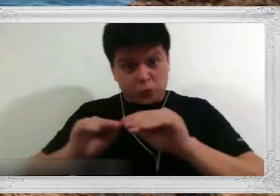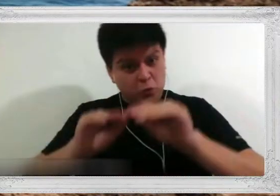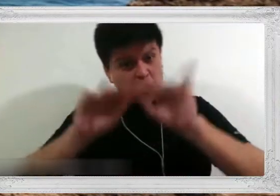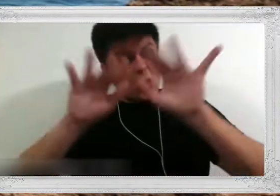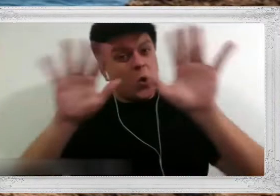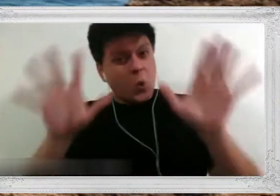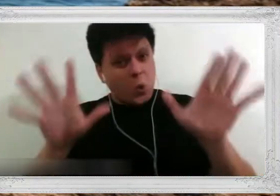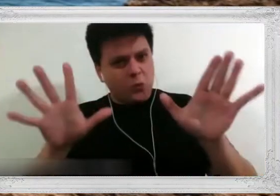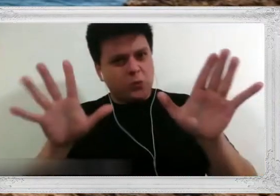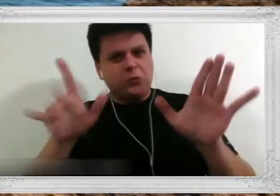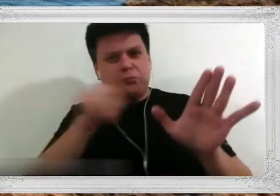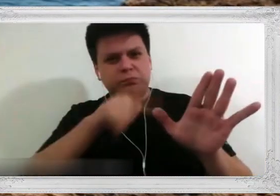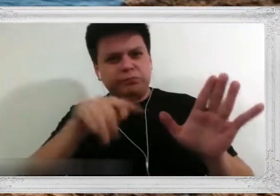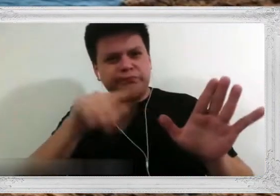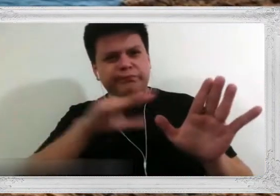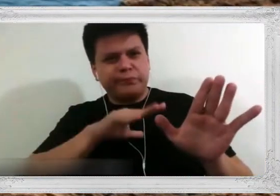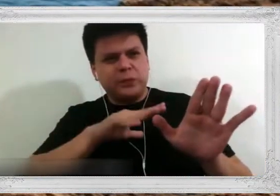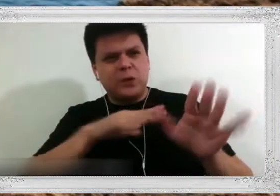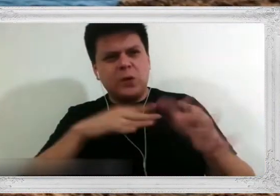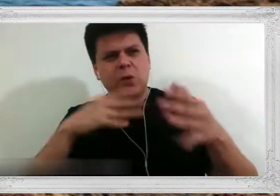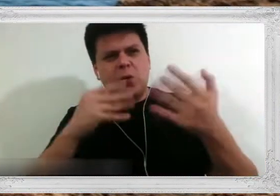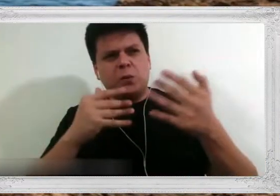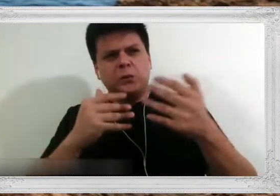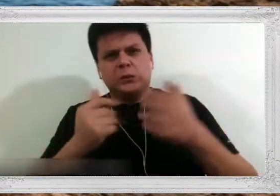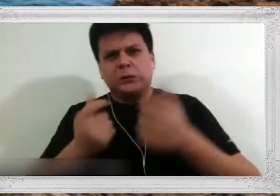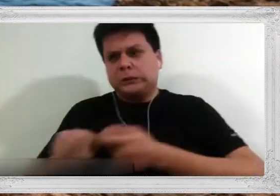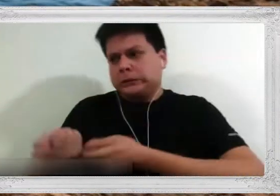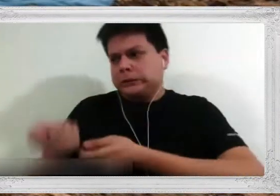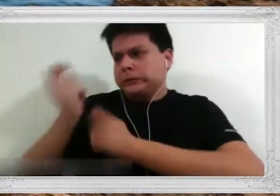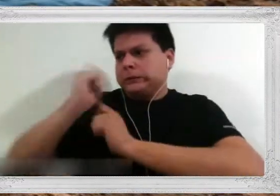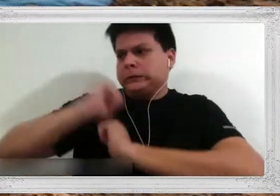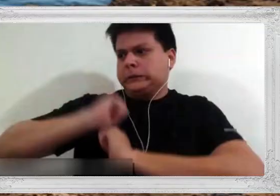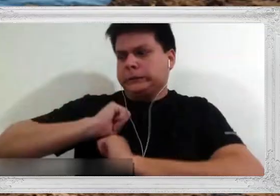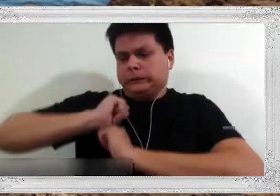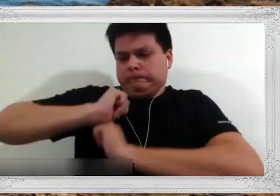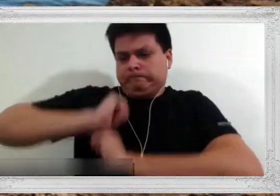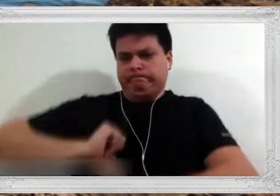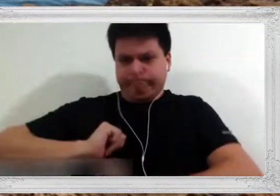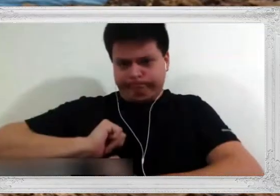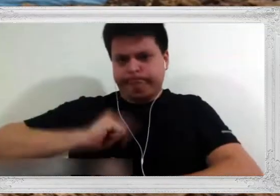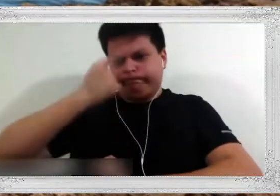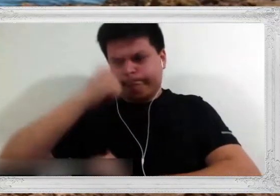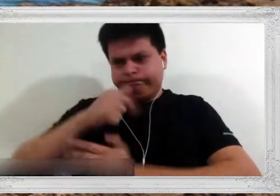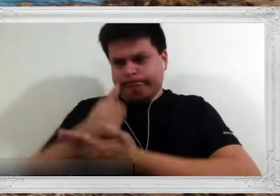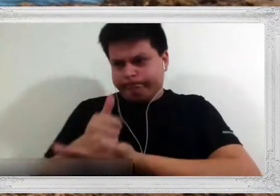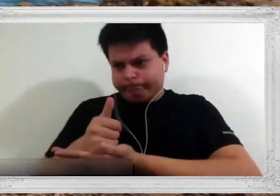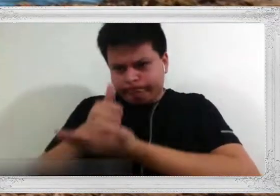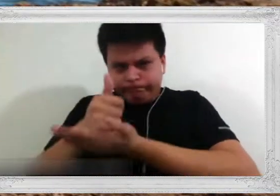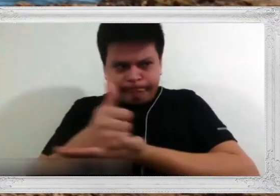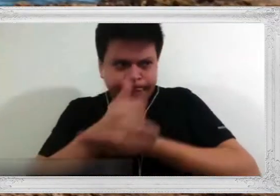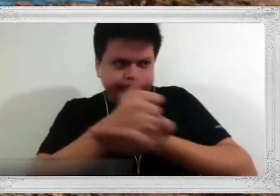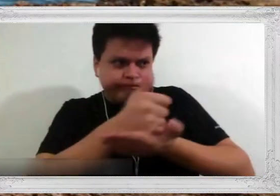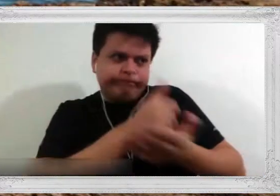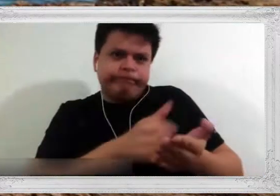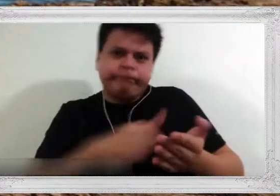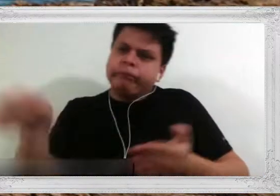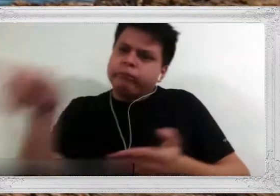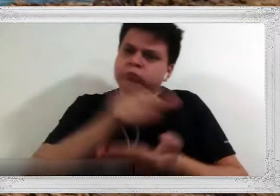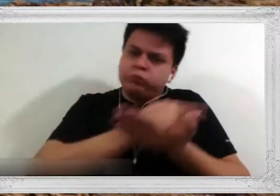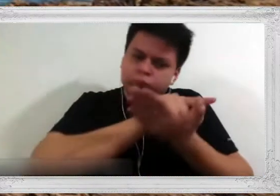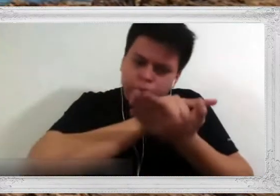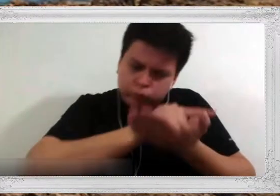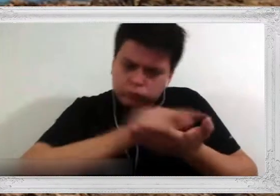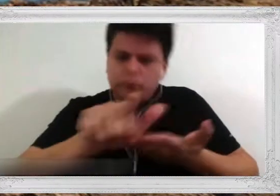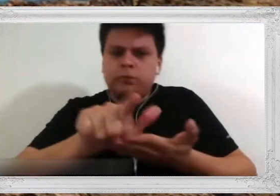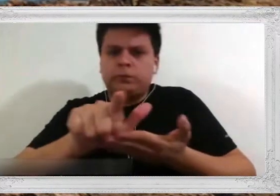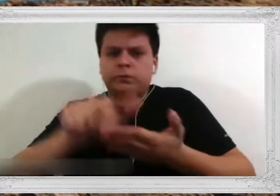multitud inmensa cargando con los crímenes de ellos. Para moderar las ansias de grandeza de los discípulos,